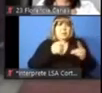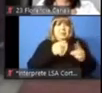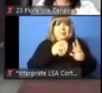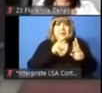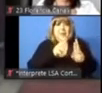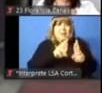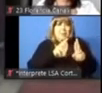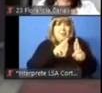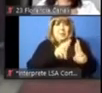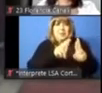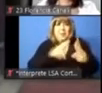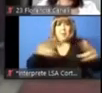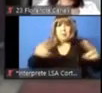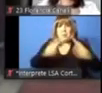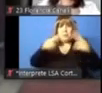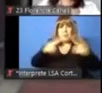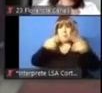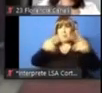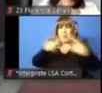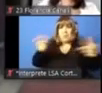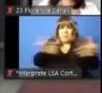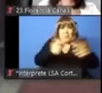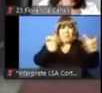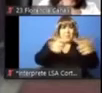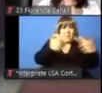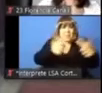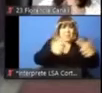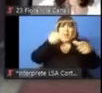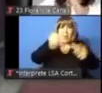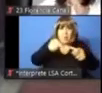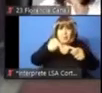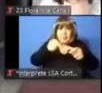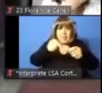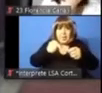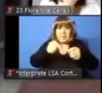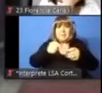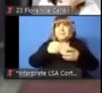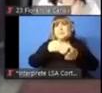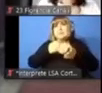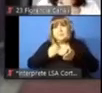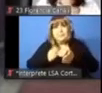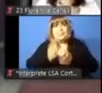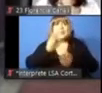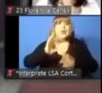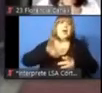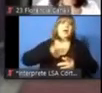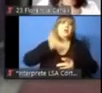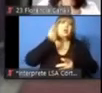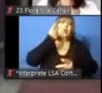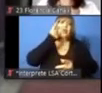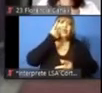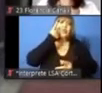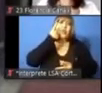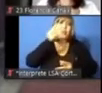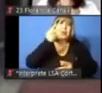este encuentro que hoy encamina a la provincia de cara al 2021 con toda